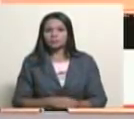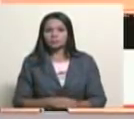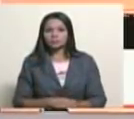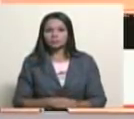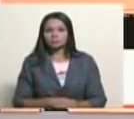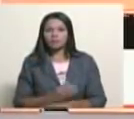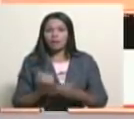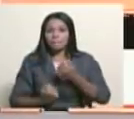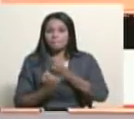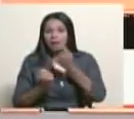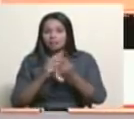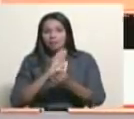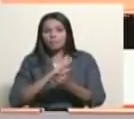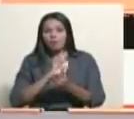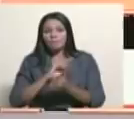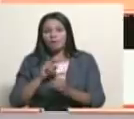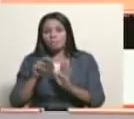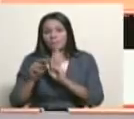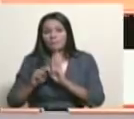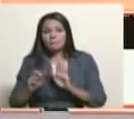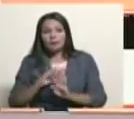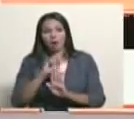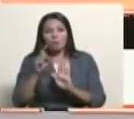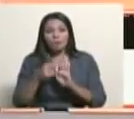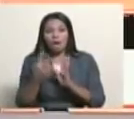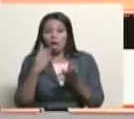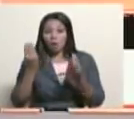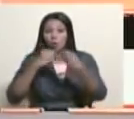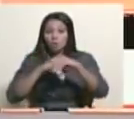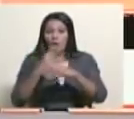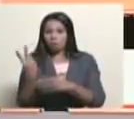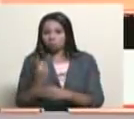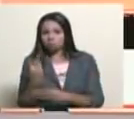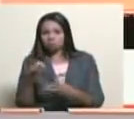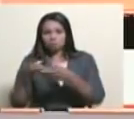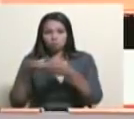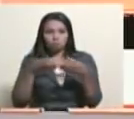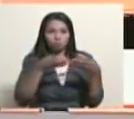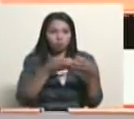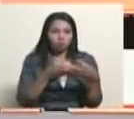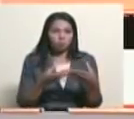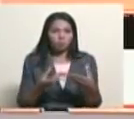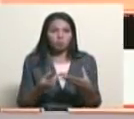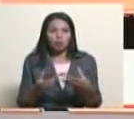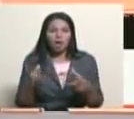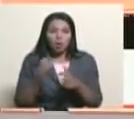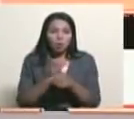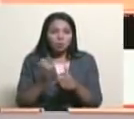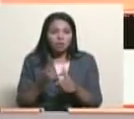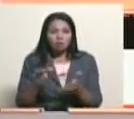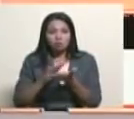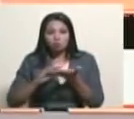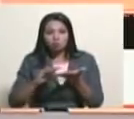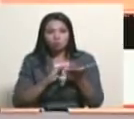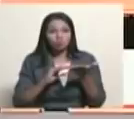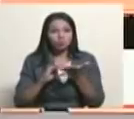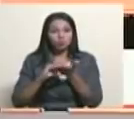en base a la agenda integral acordada por las partes, encontrar